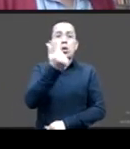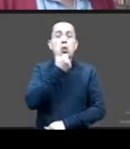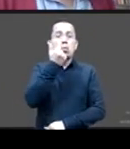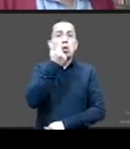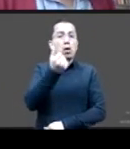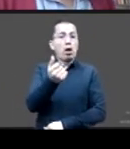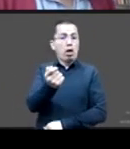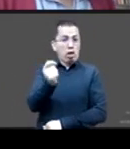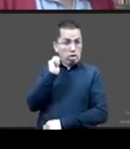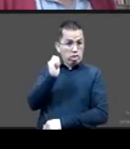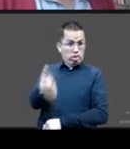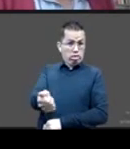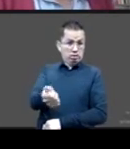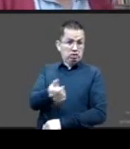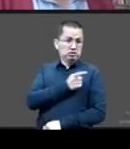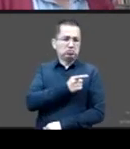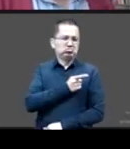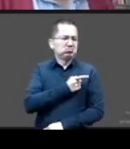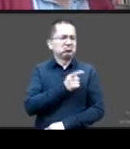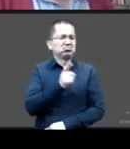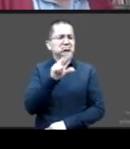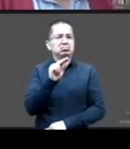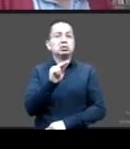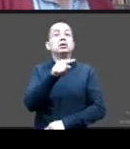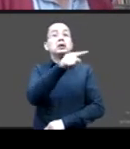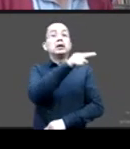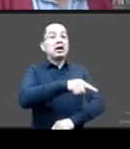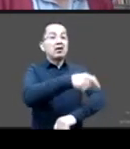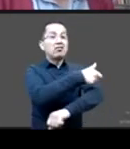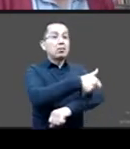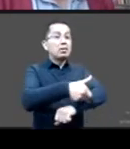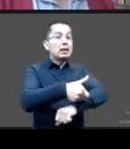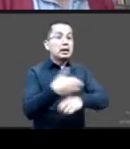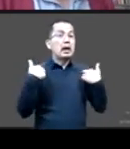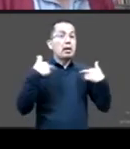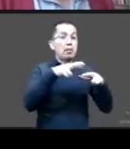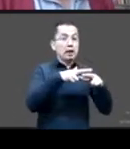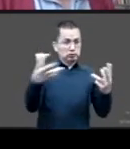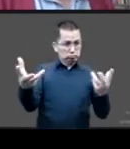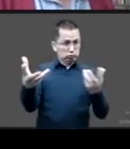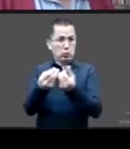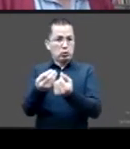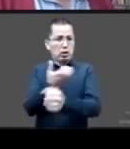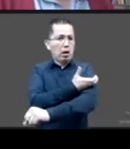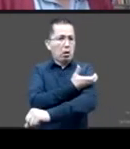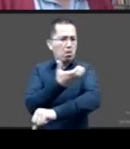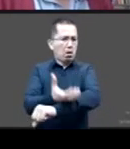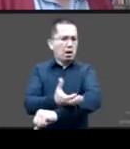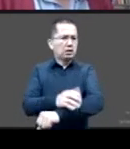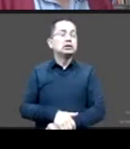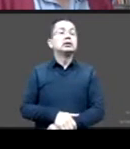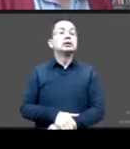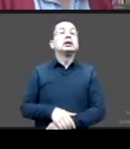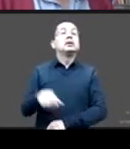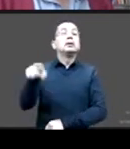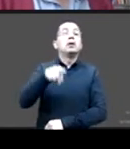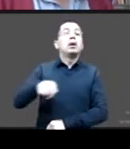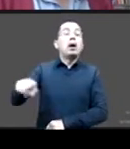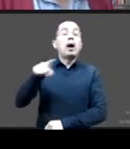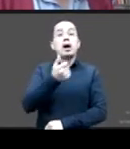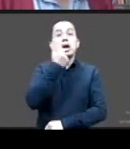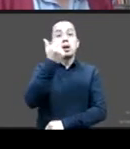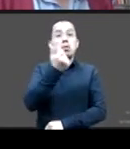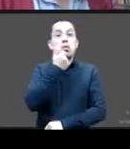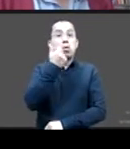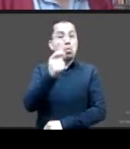Tu familia y tus maestros te acompañarán. Estudiante, no